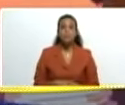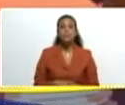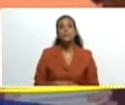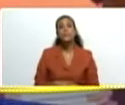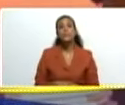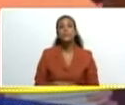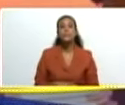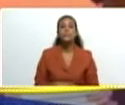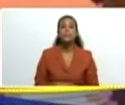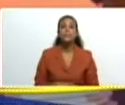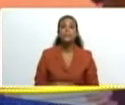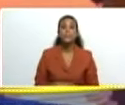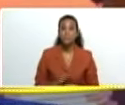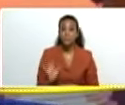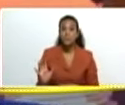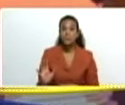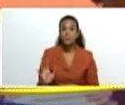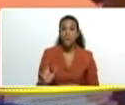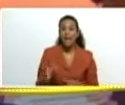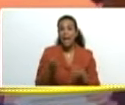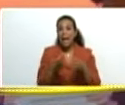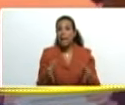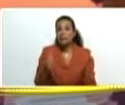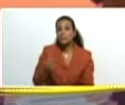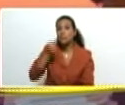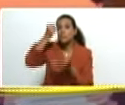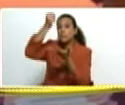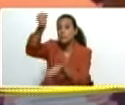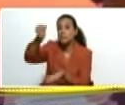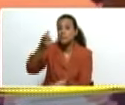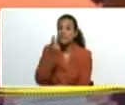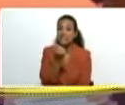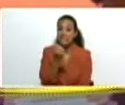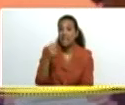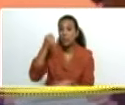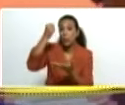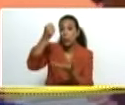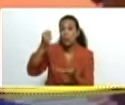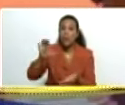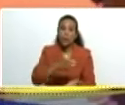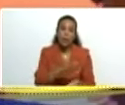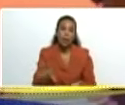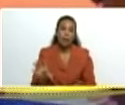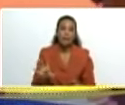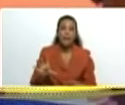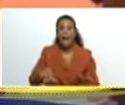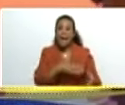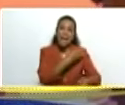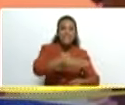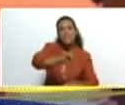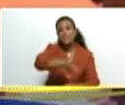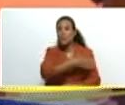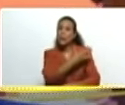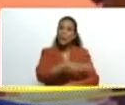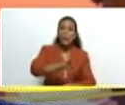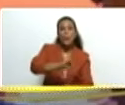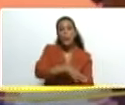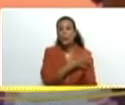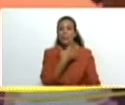4, el aguinaldo, el villancico, ¿verdad?